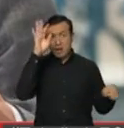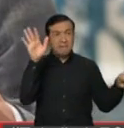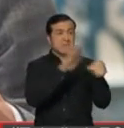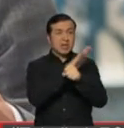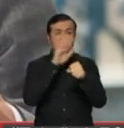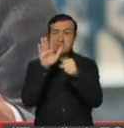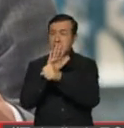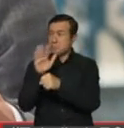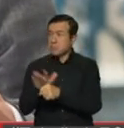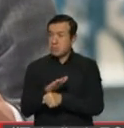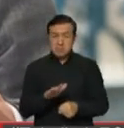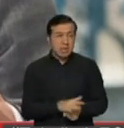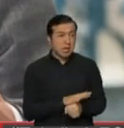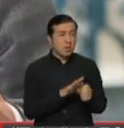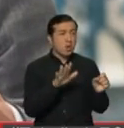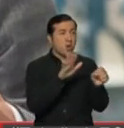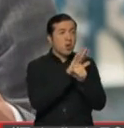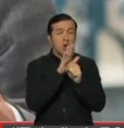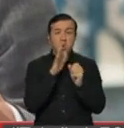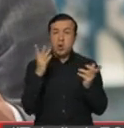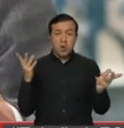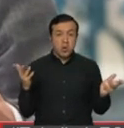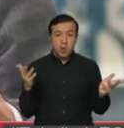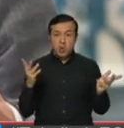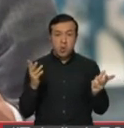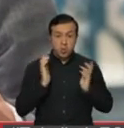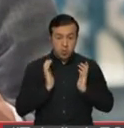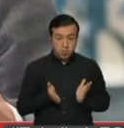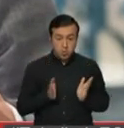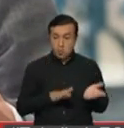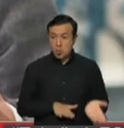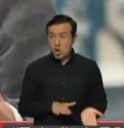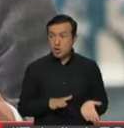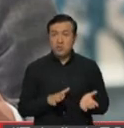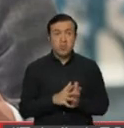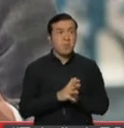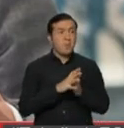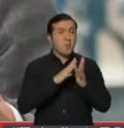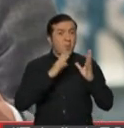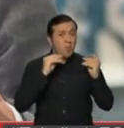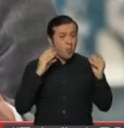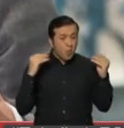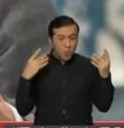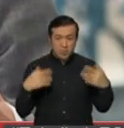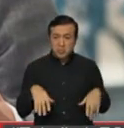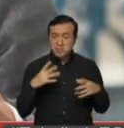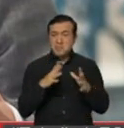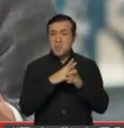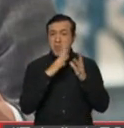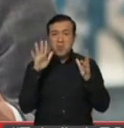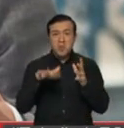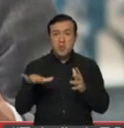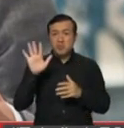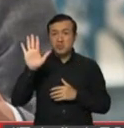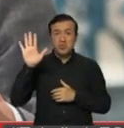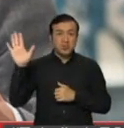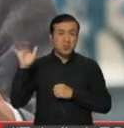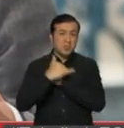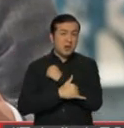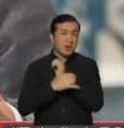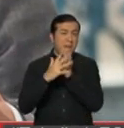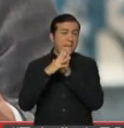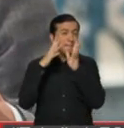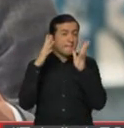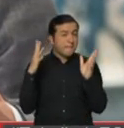Así no se dan es. Abasto con el manejo, por ejemplo, de los cadáveres, de las personas que han fallecido como fruto del coronavirus. Este